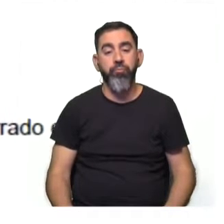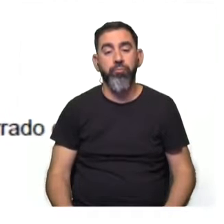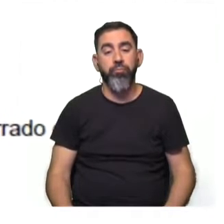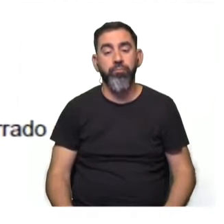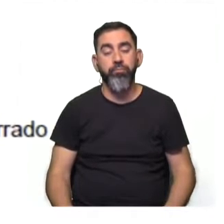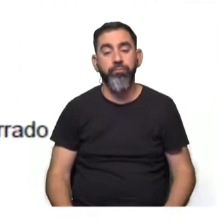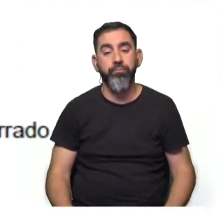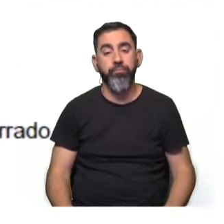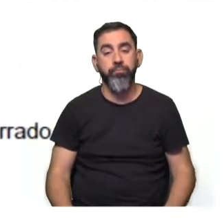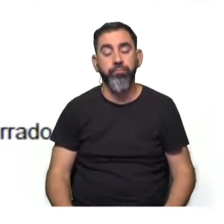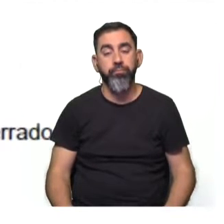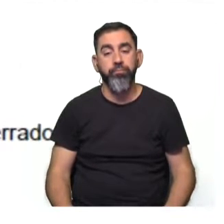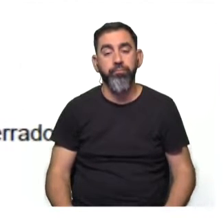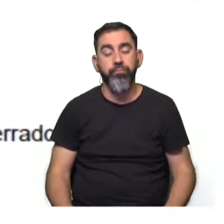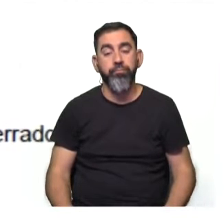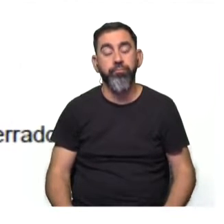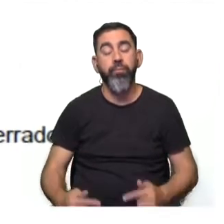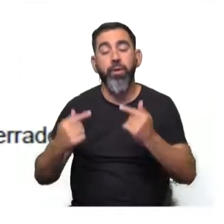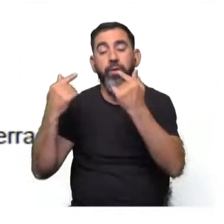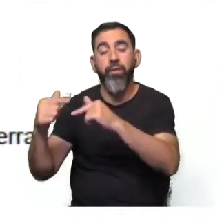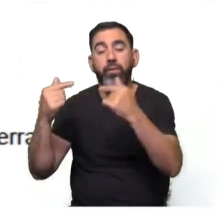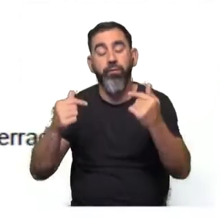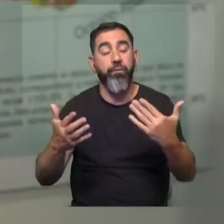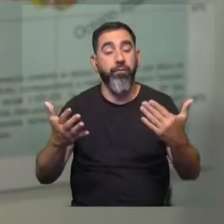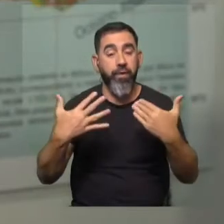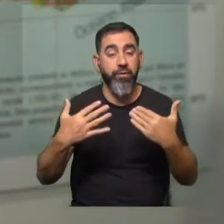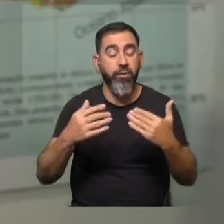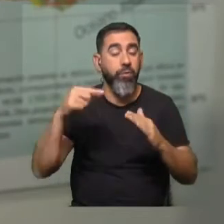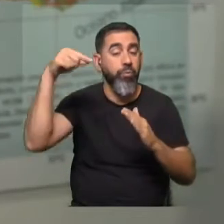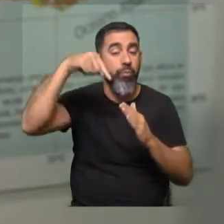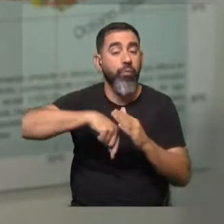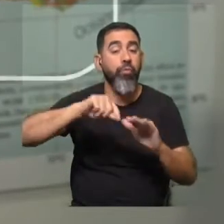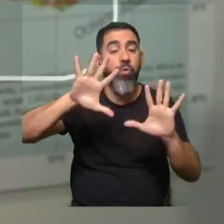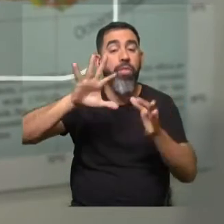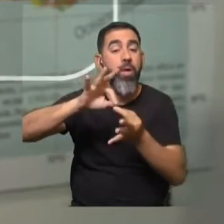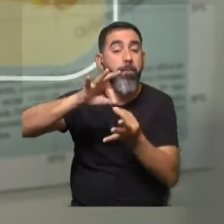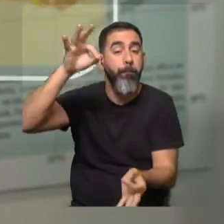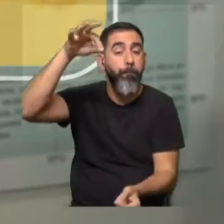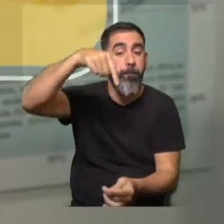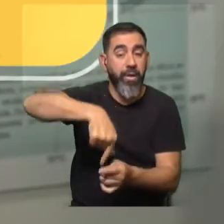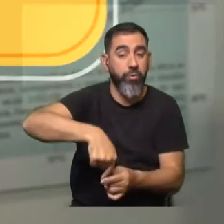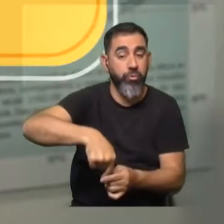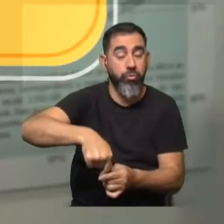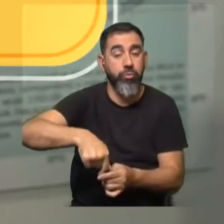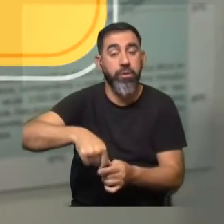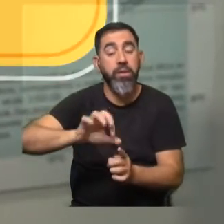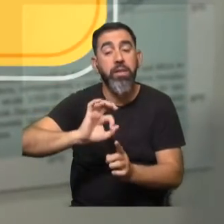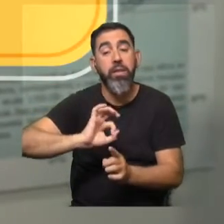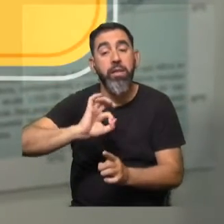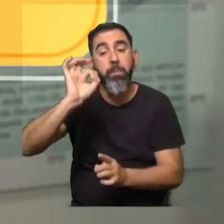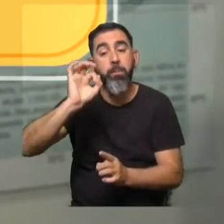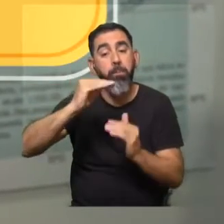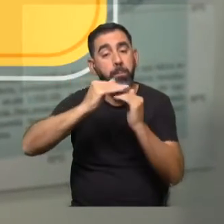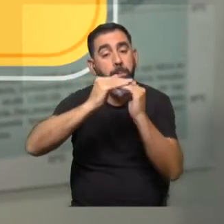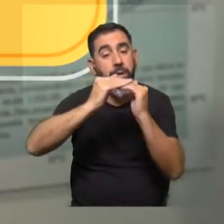Respecto a la diferencia térmica que pueda haber, a una profundidad de 10 metros ya la temperatura, el perfil de temperatura es